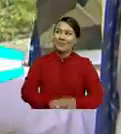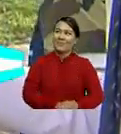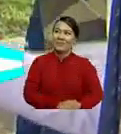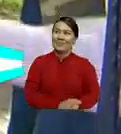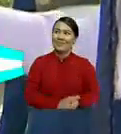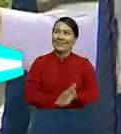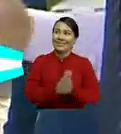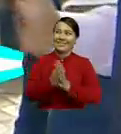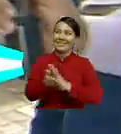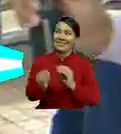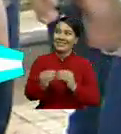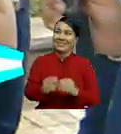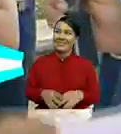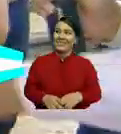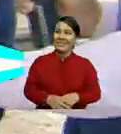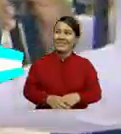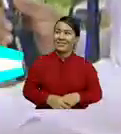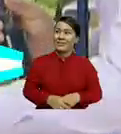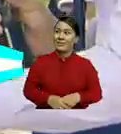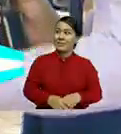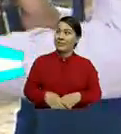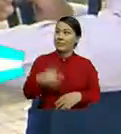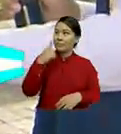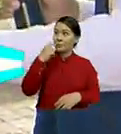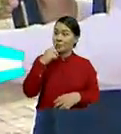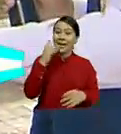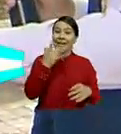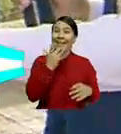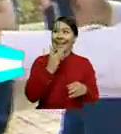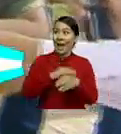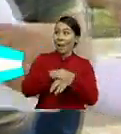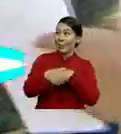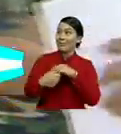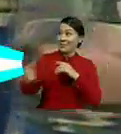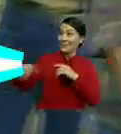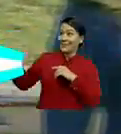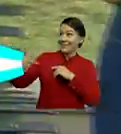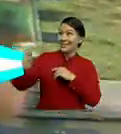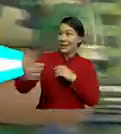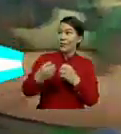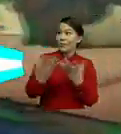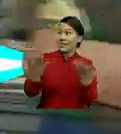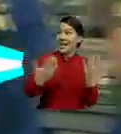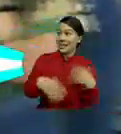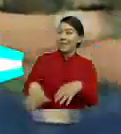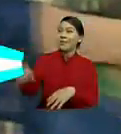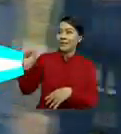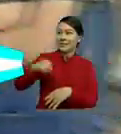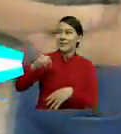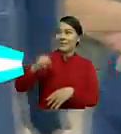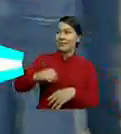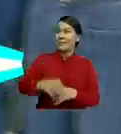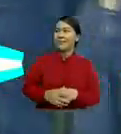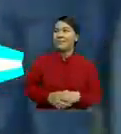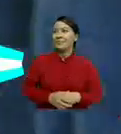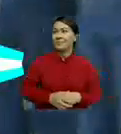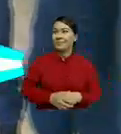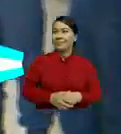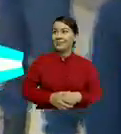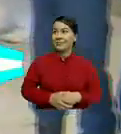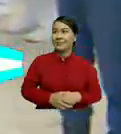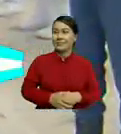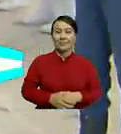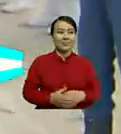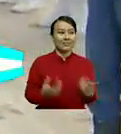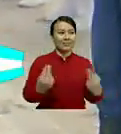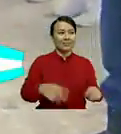Eso es todo. Era también que con sus padres saliera a disfrutar de la fiesta en los próximos días. Van a haber muchos eventos. Sí. Listo. ¿Usted también va a salir